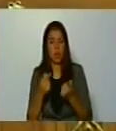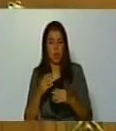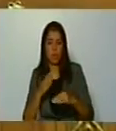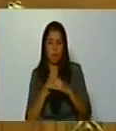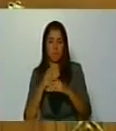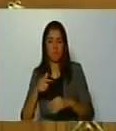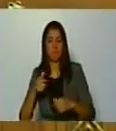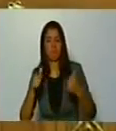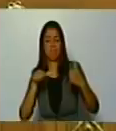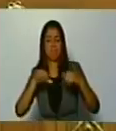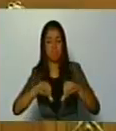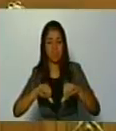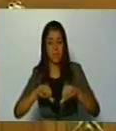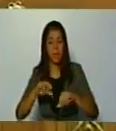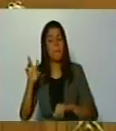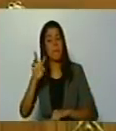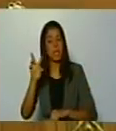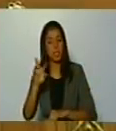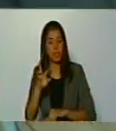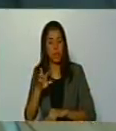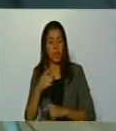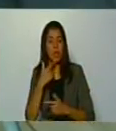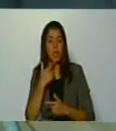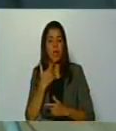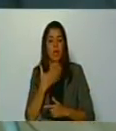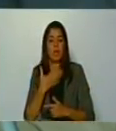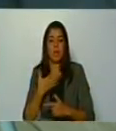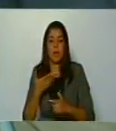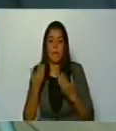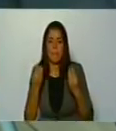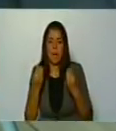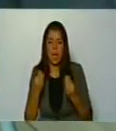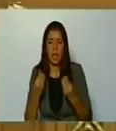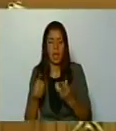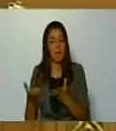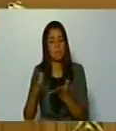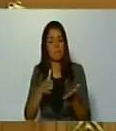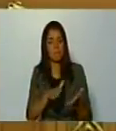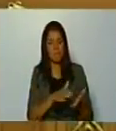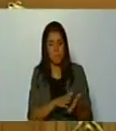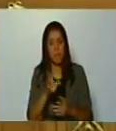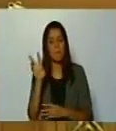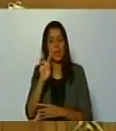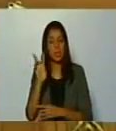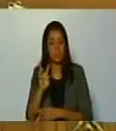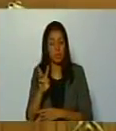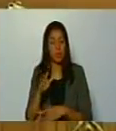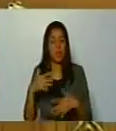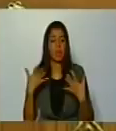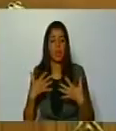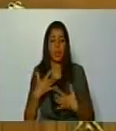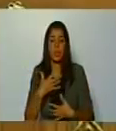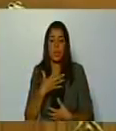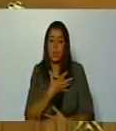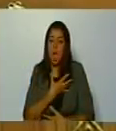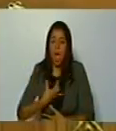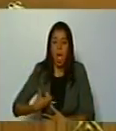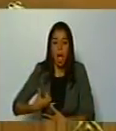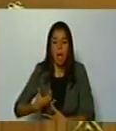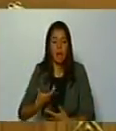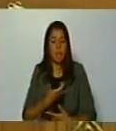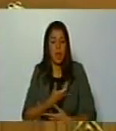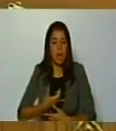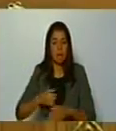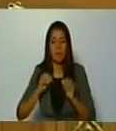económicamente, para ahogar de sangre, de miseria, de hambre al país, porque eso se ha solicitado de manera